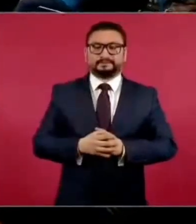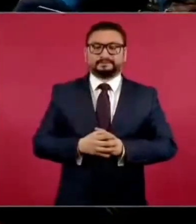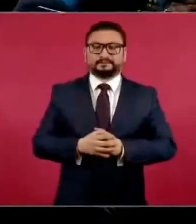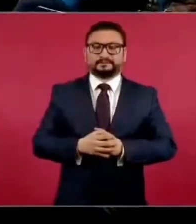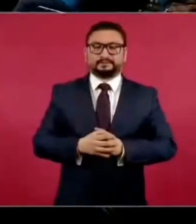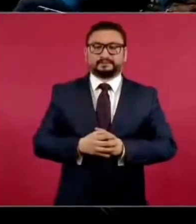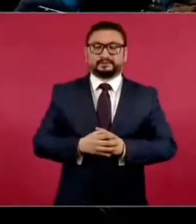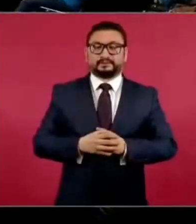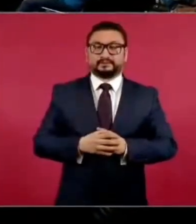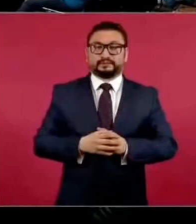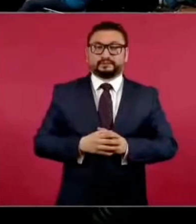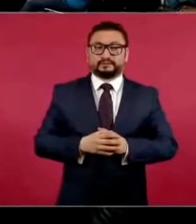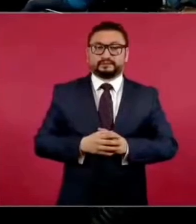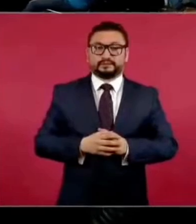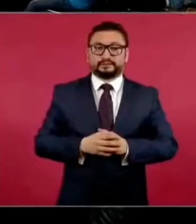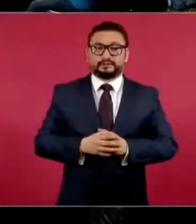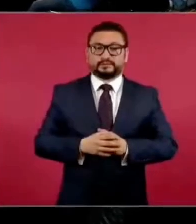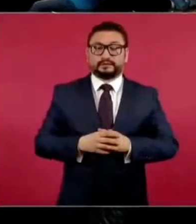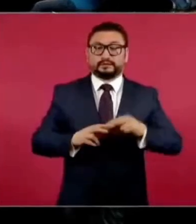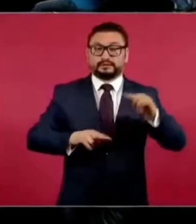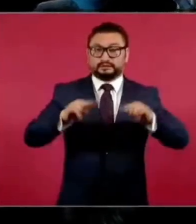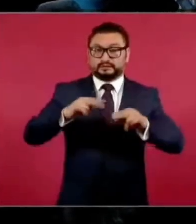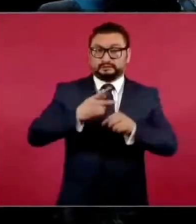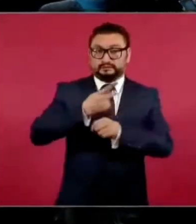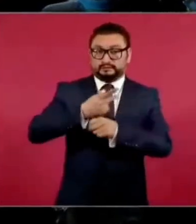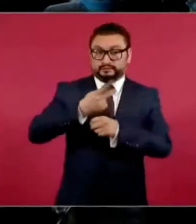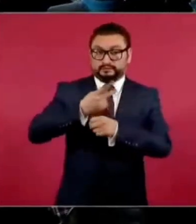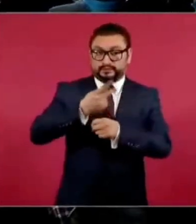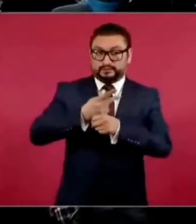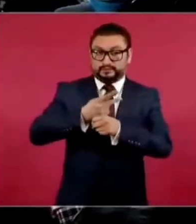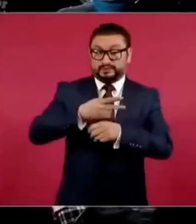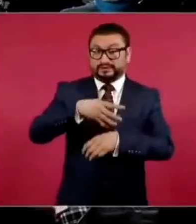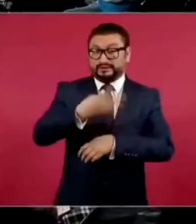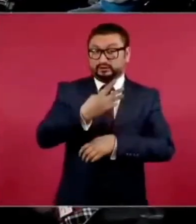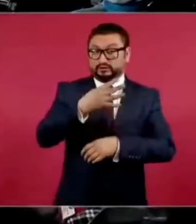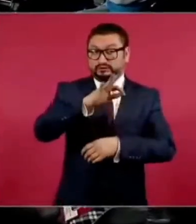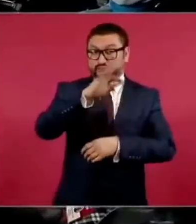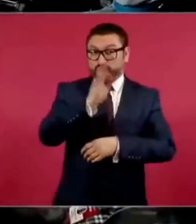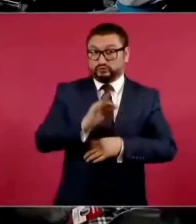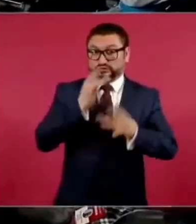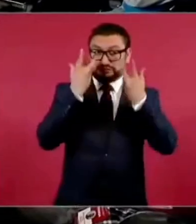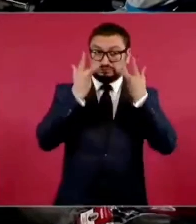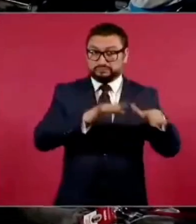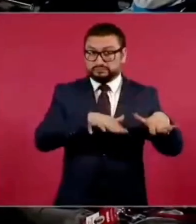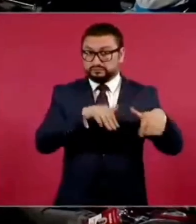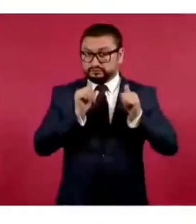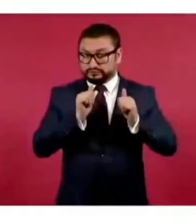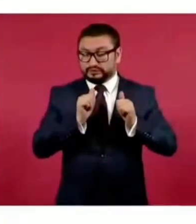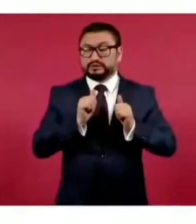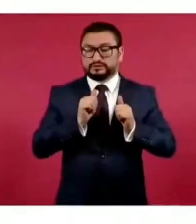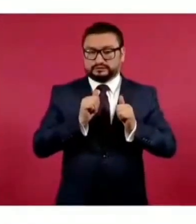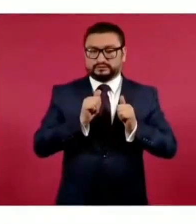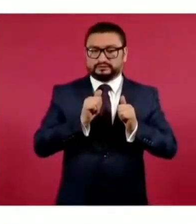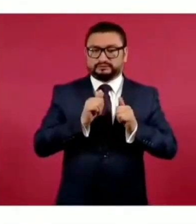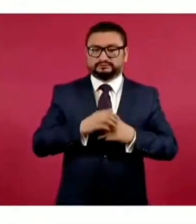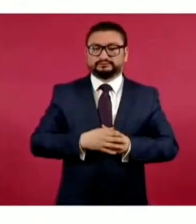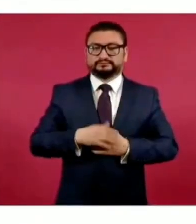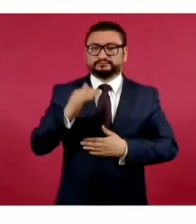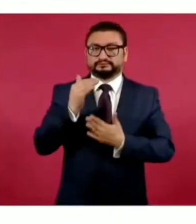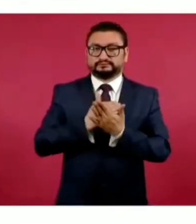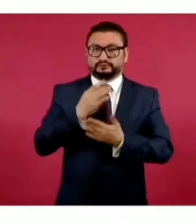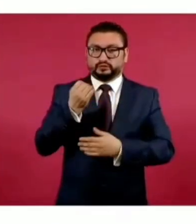¿a nivel qué? Media superior. Media superior. De 14% que abandonaban la escuela, a